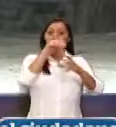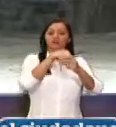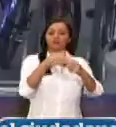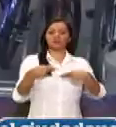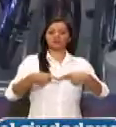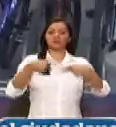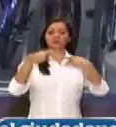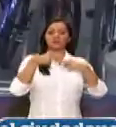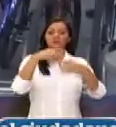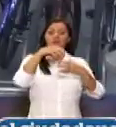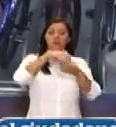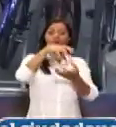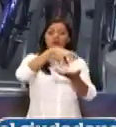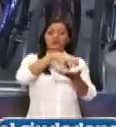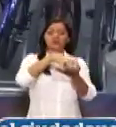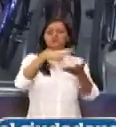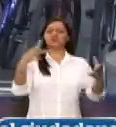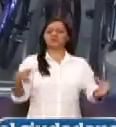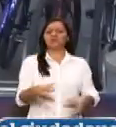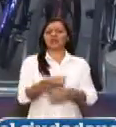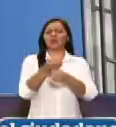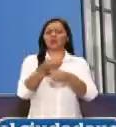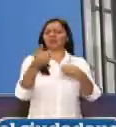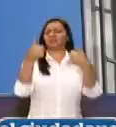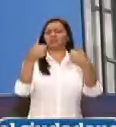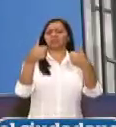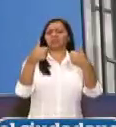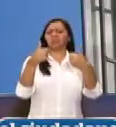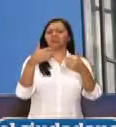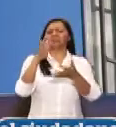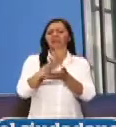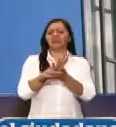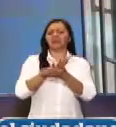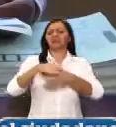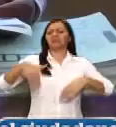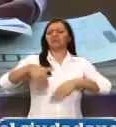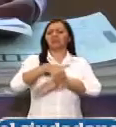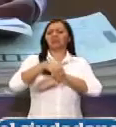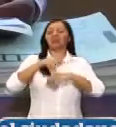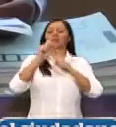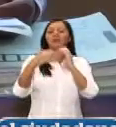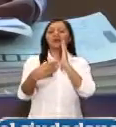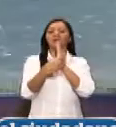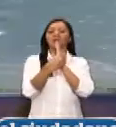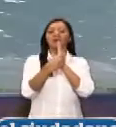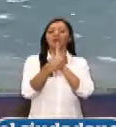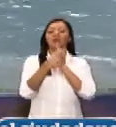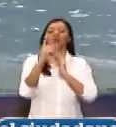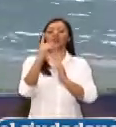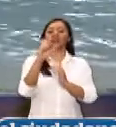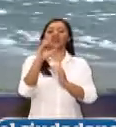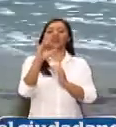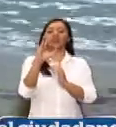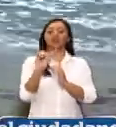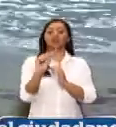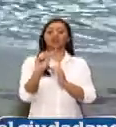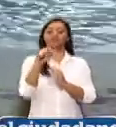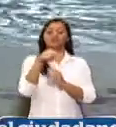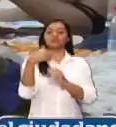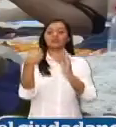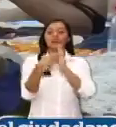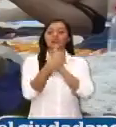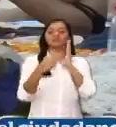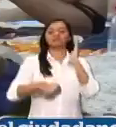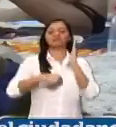más segura del Ecuador, según las estadísticas de la Fiscalía General del Estado, publicadas en su libro Delitoscopio. Esta condición fortalece el turismo